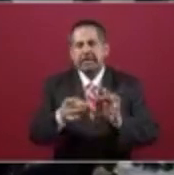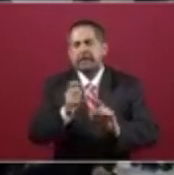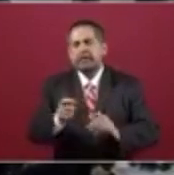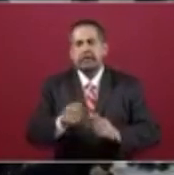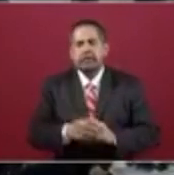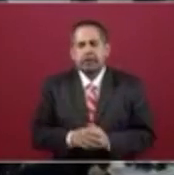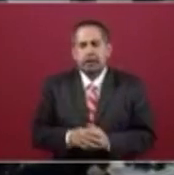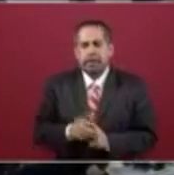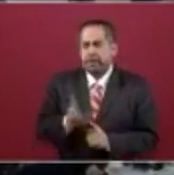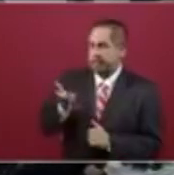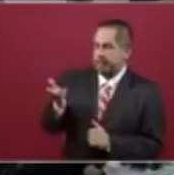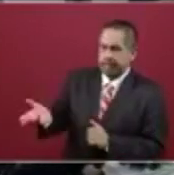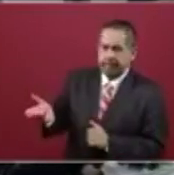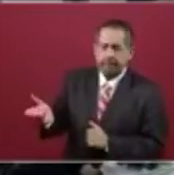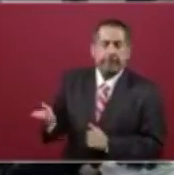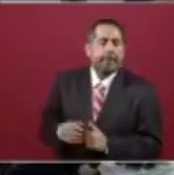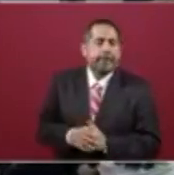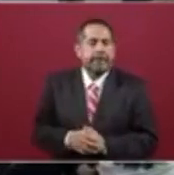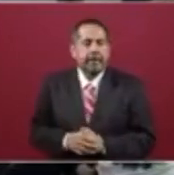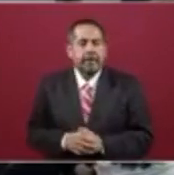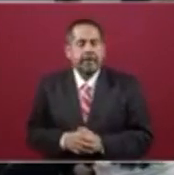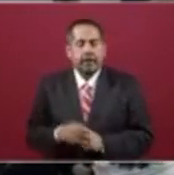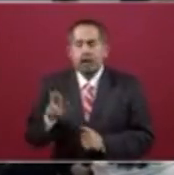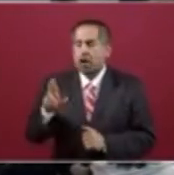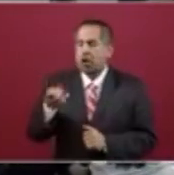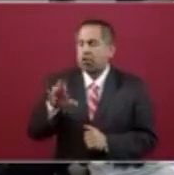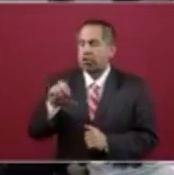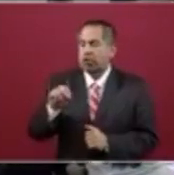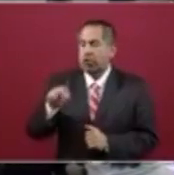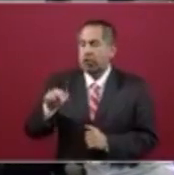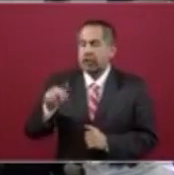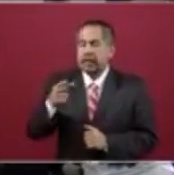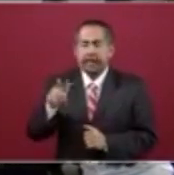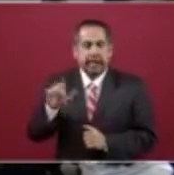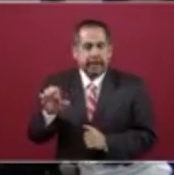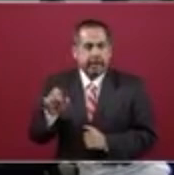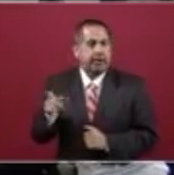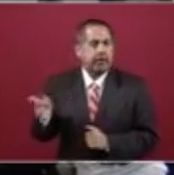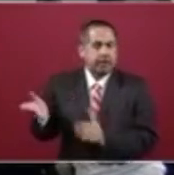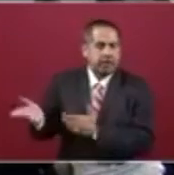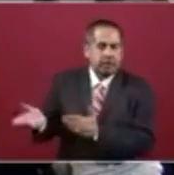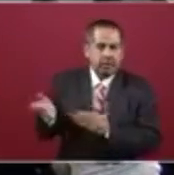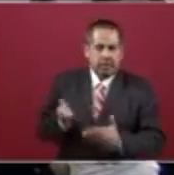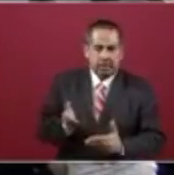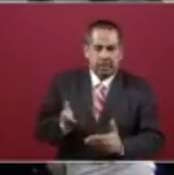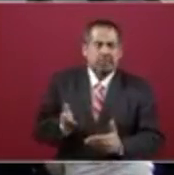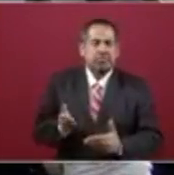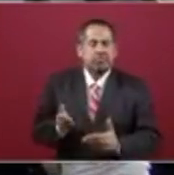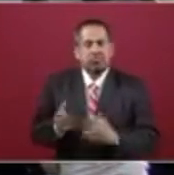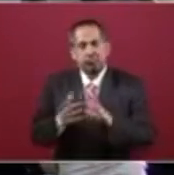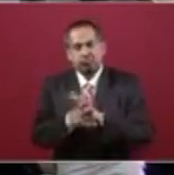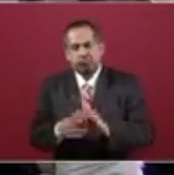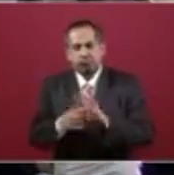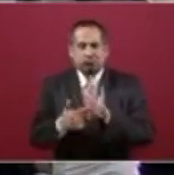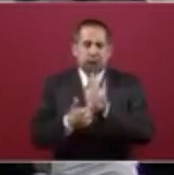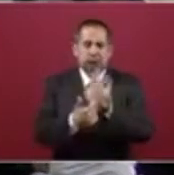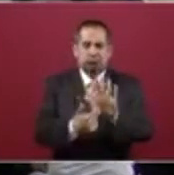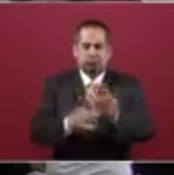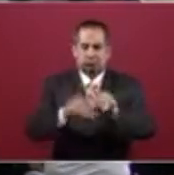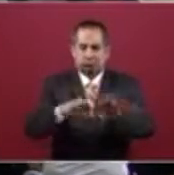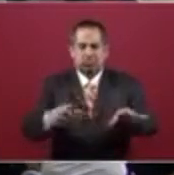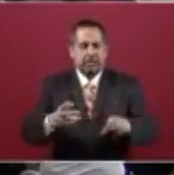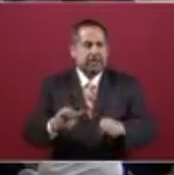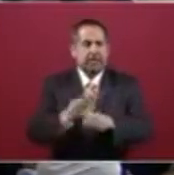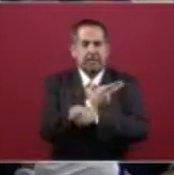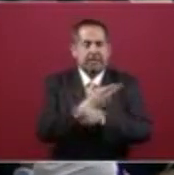le vamos a pedir a Rocío Nale que les dé a conocer la